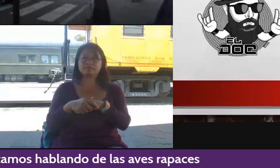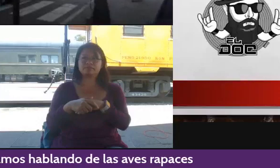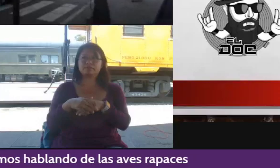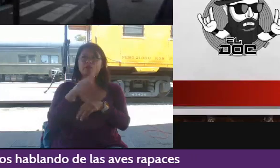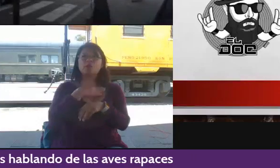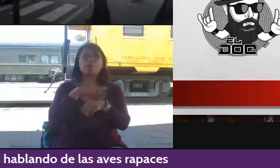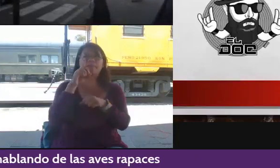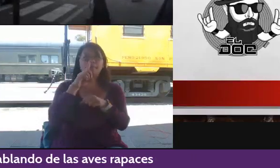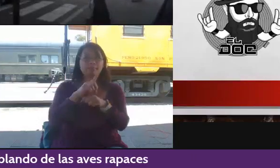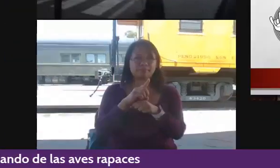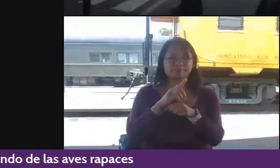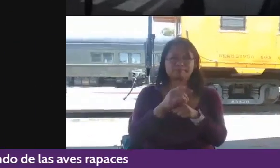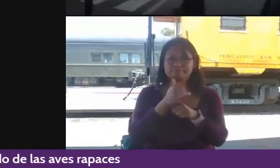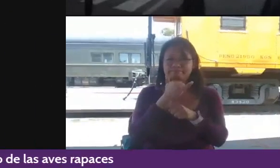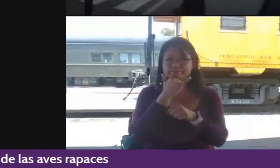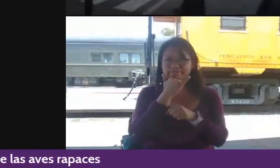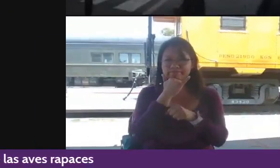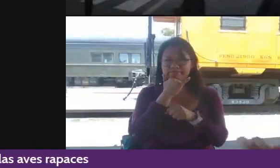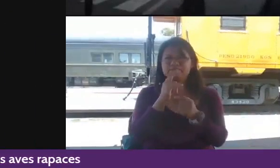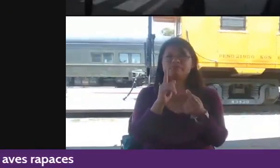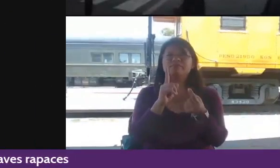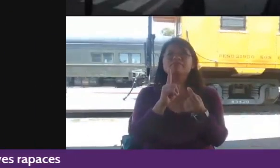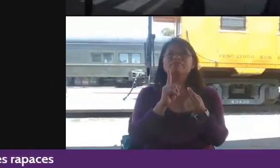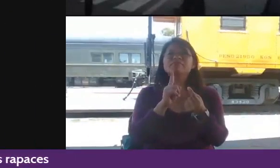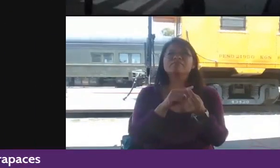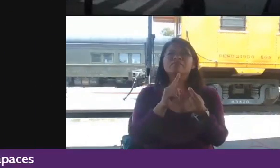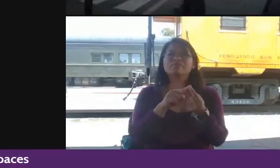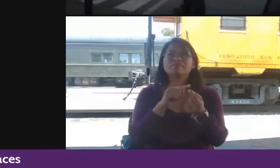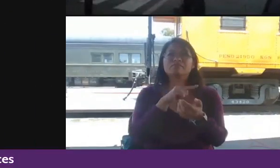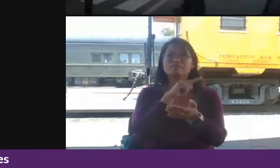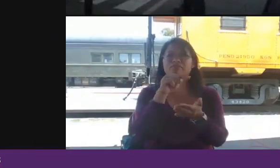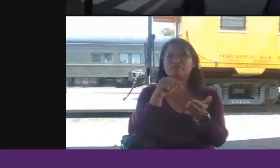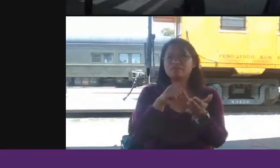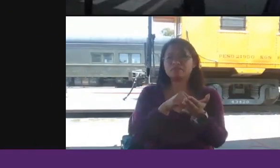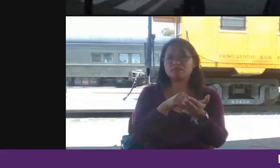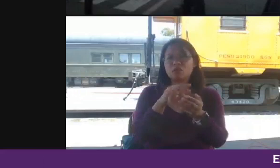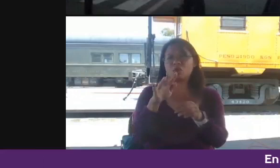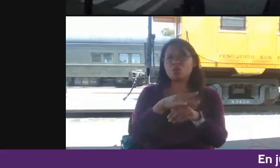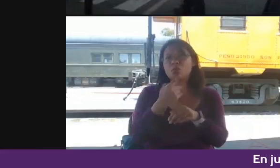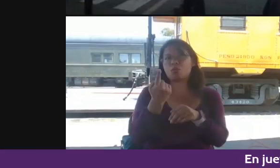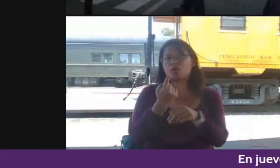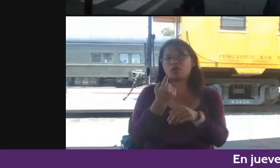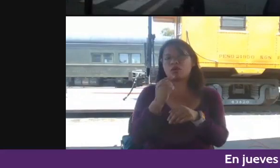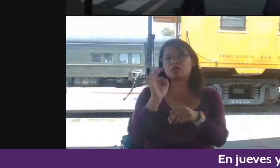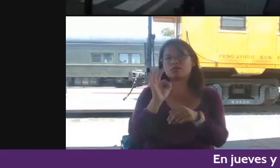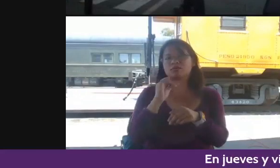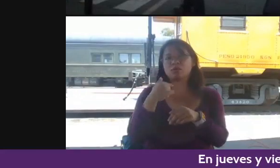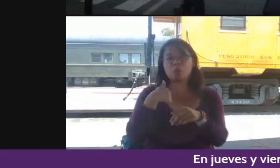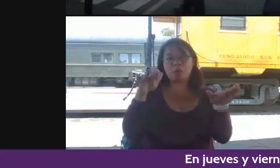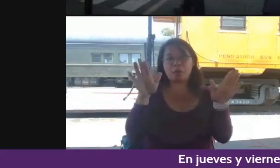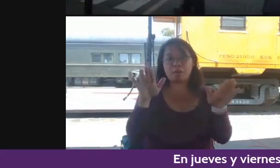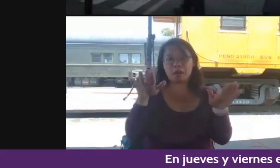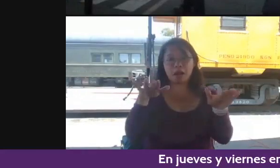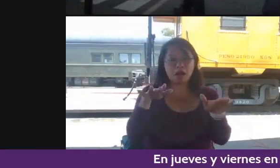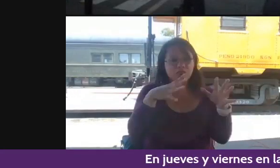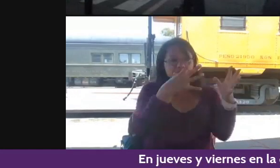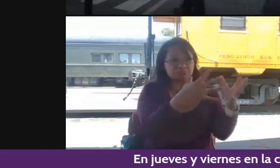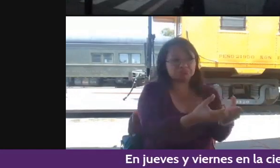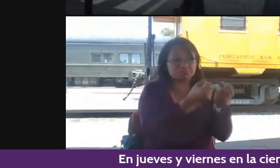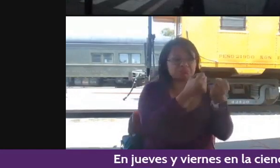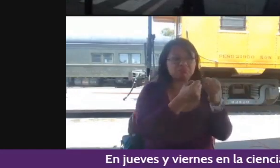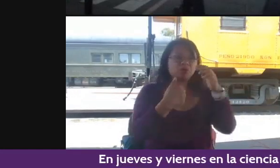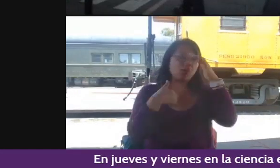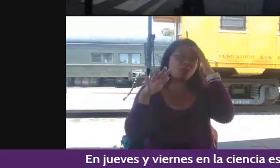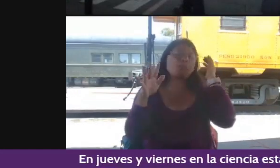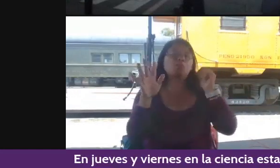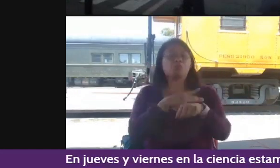Buenos días. Disculpe, ¿dónde se encuentran ubicados? Por si un día me encuentro un pajarito, porque ya he ido varias veces, en las que me